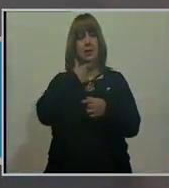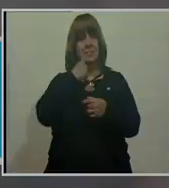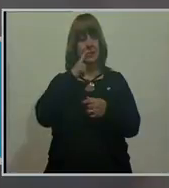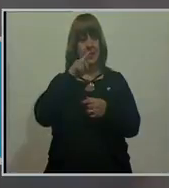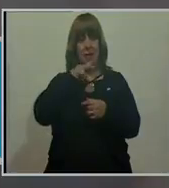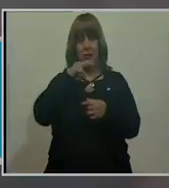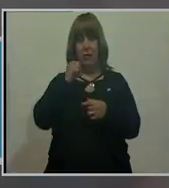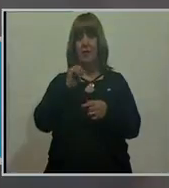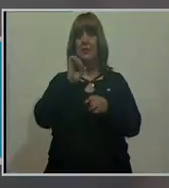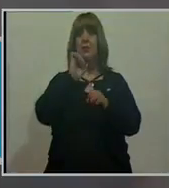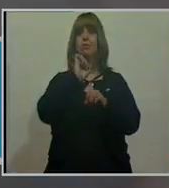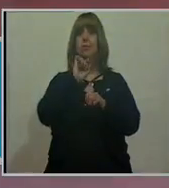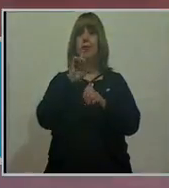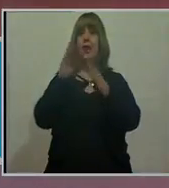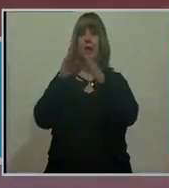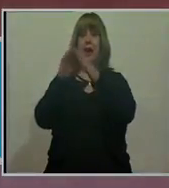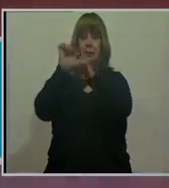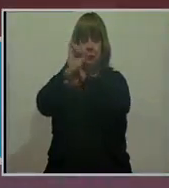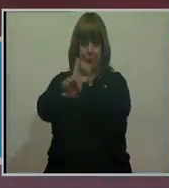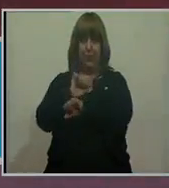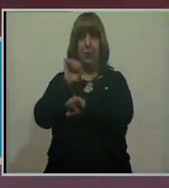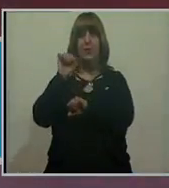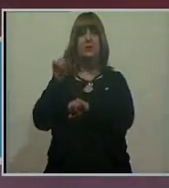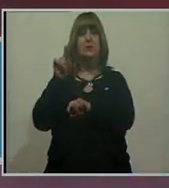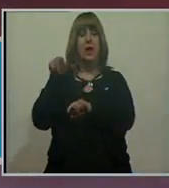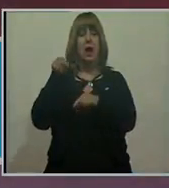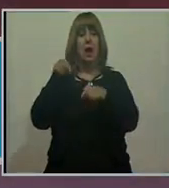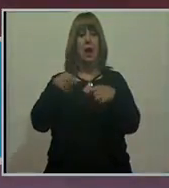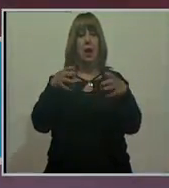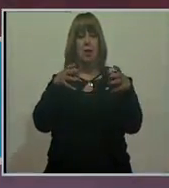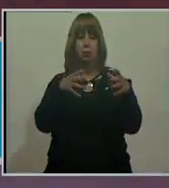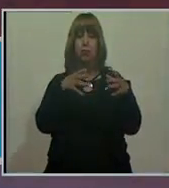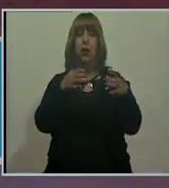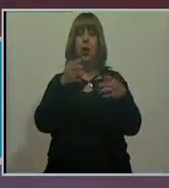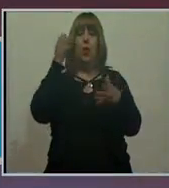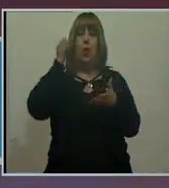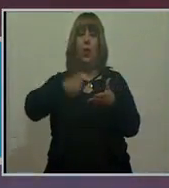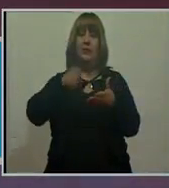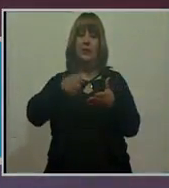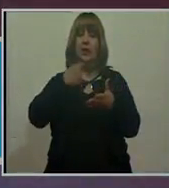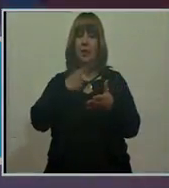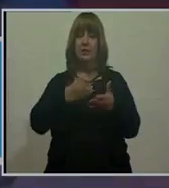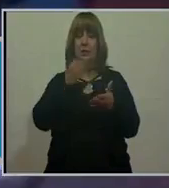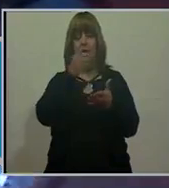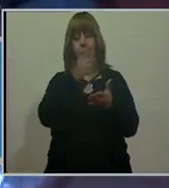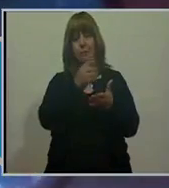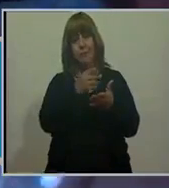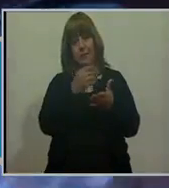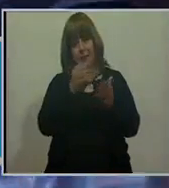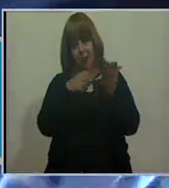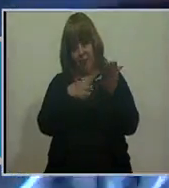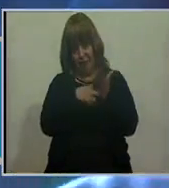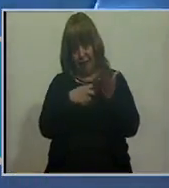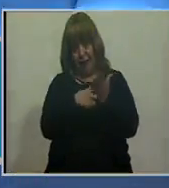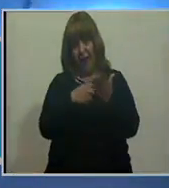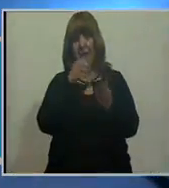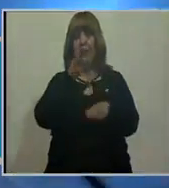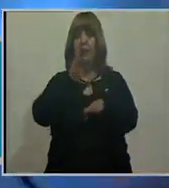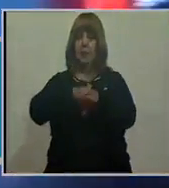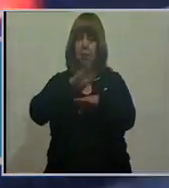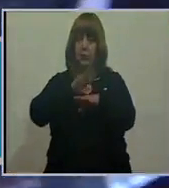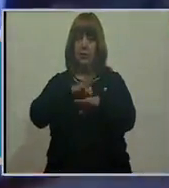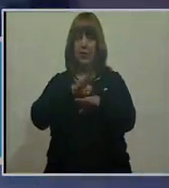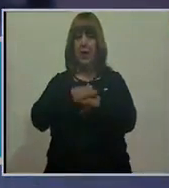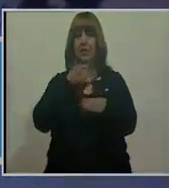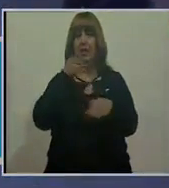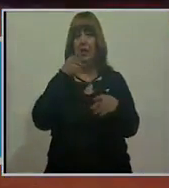La fiscalía mantiene la doble imputación que sugirieron los jueces. Homicidio culposo y dolo eventual. La acusada sigue gozando del